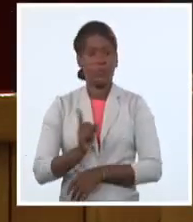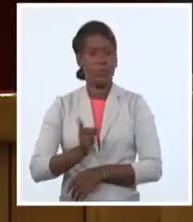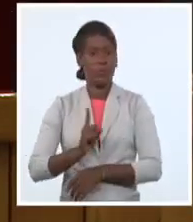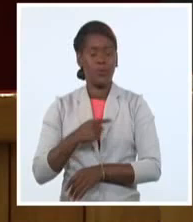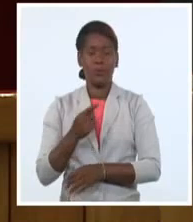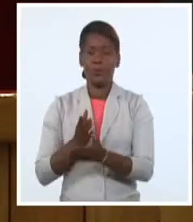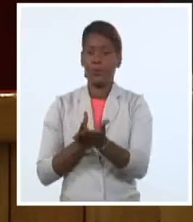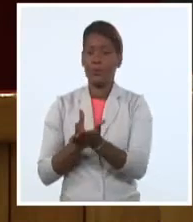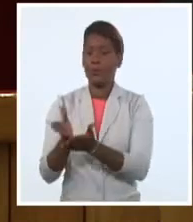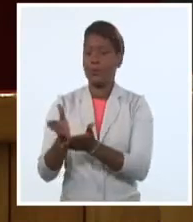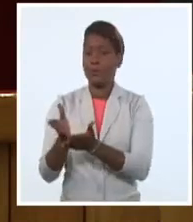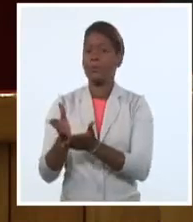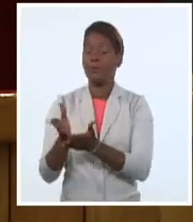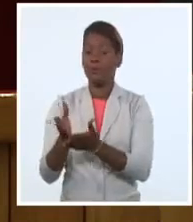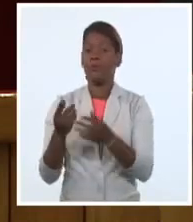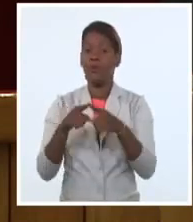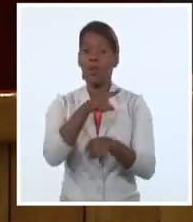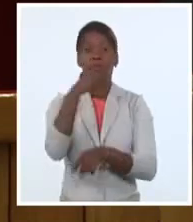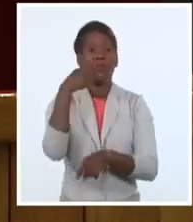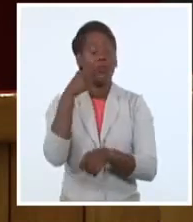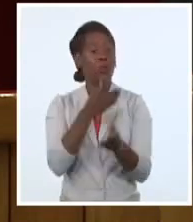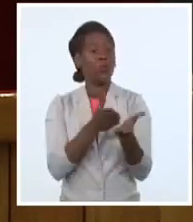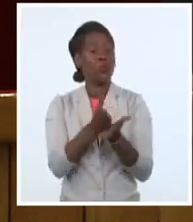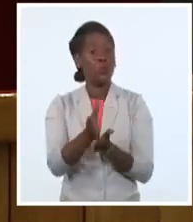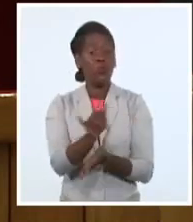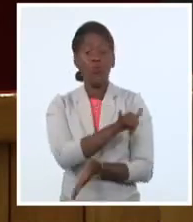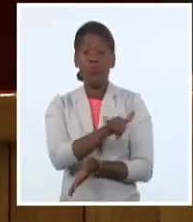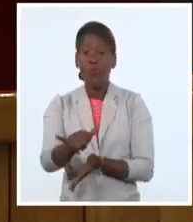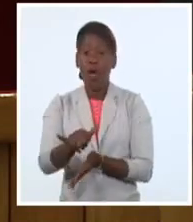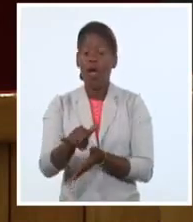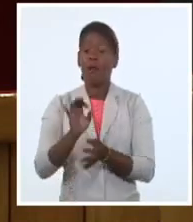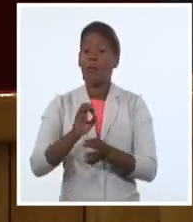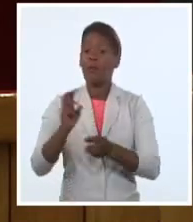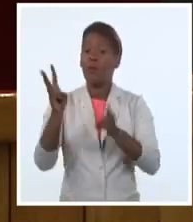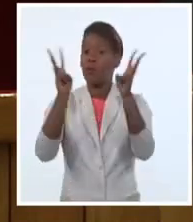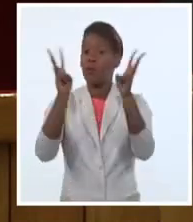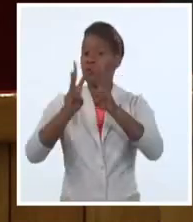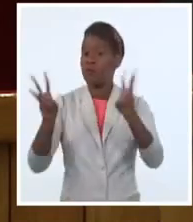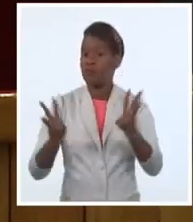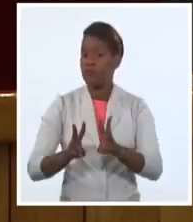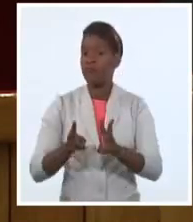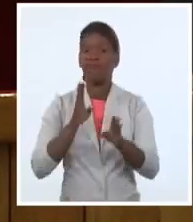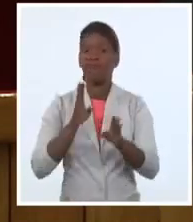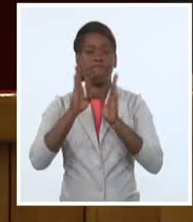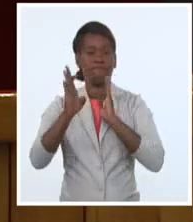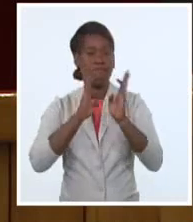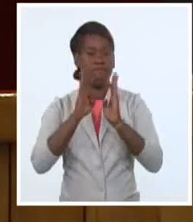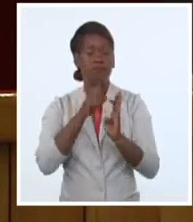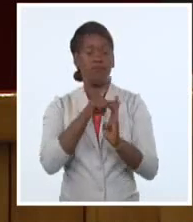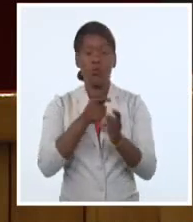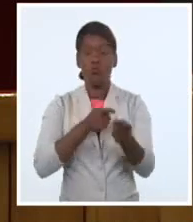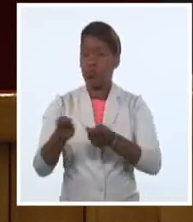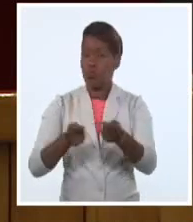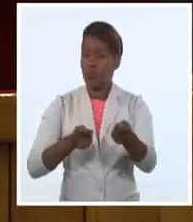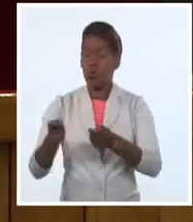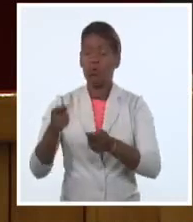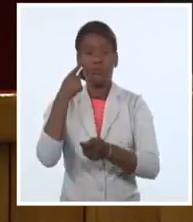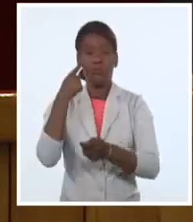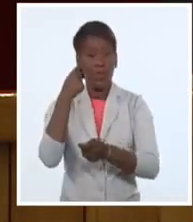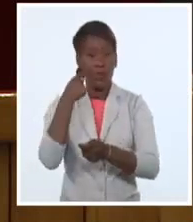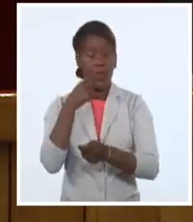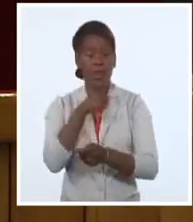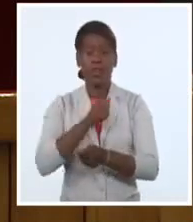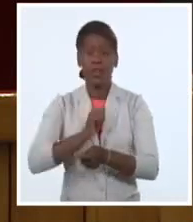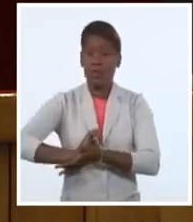en las redes los odiadores profesionales, podríamos caer en el error de no aquilatar nuestras propias fuerzas, de no